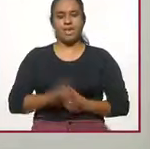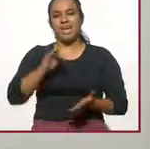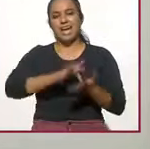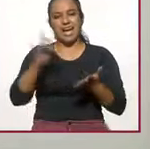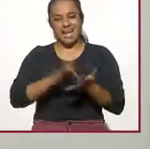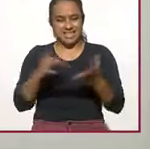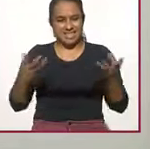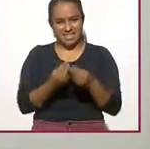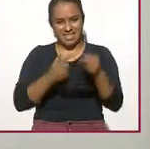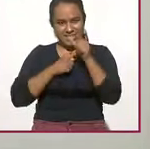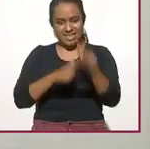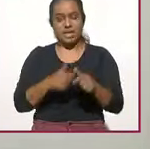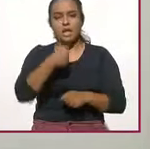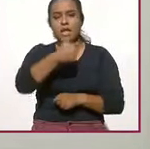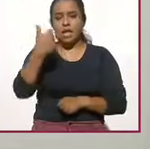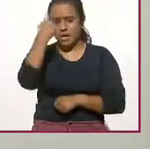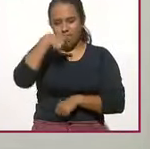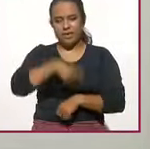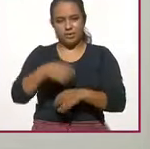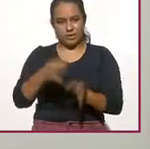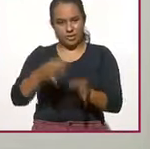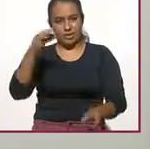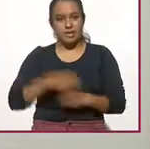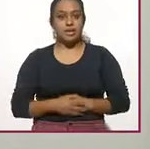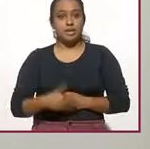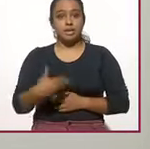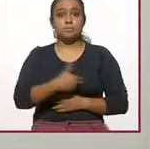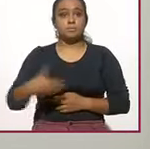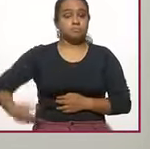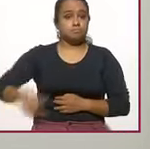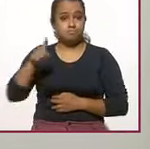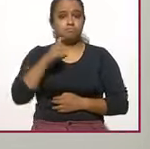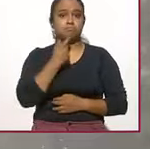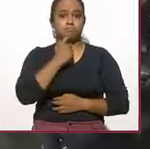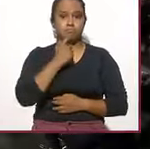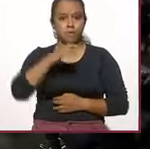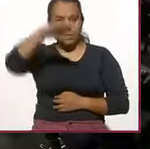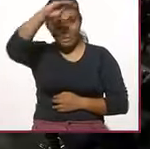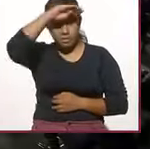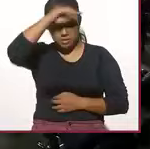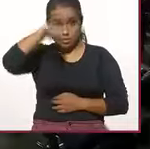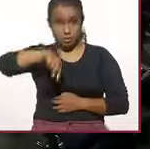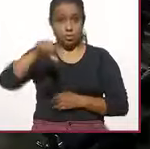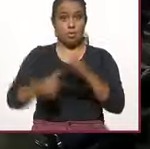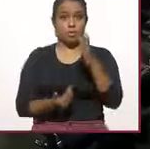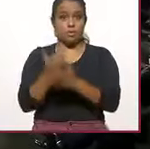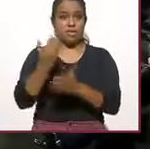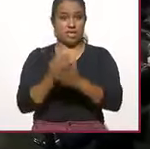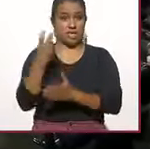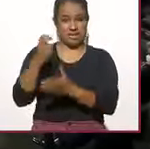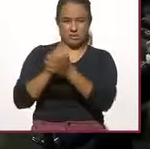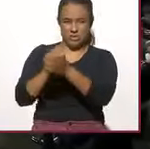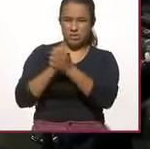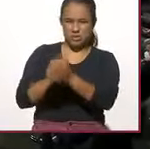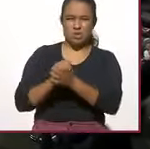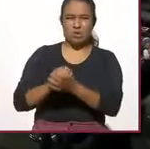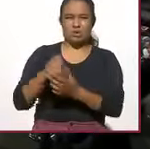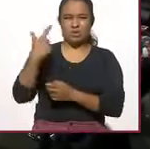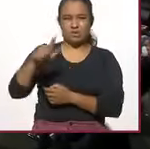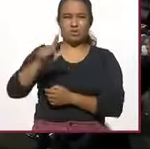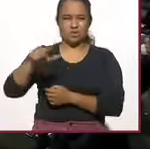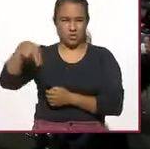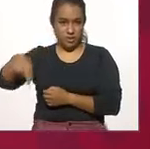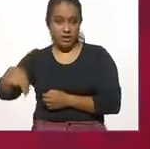Gracias por continuar con nosotros. Esto es Cada Hora en la Hora. El presidente Andrés Manuel López Obrador consideró esta mañana que el sorteo de la Lotería